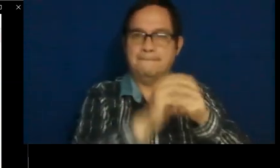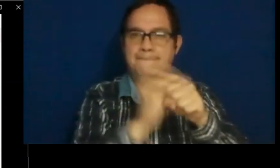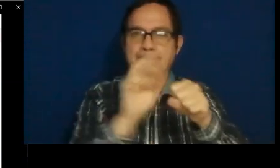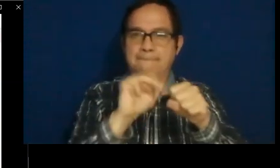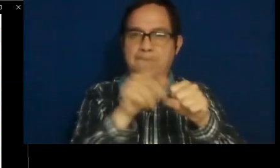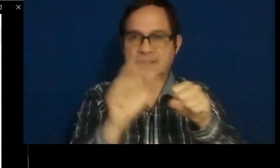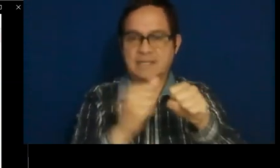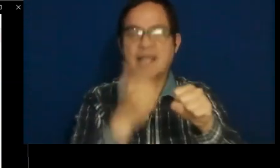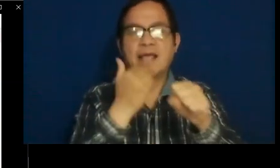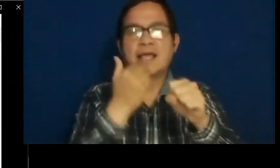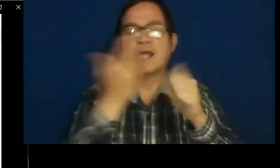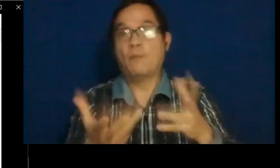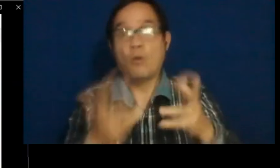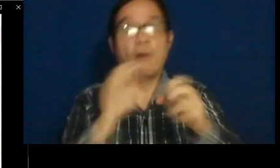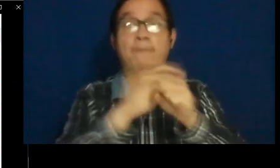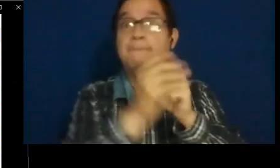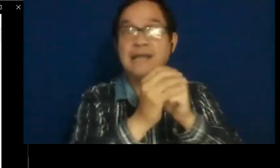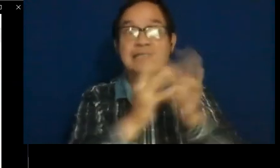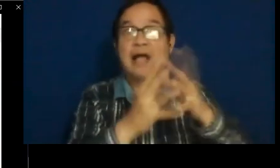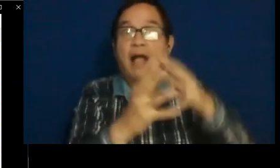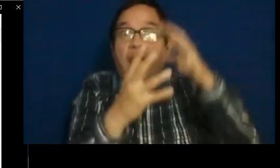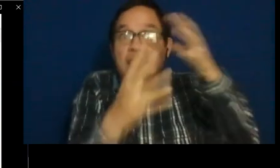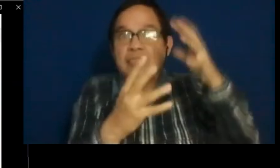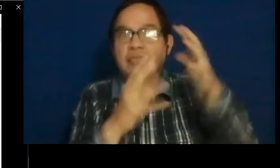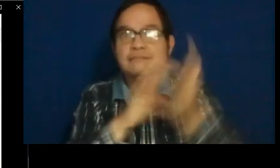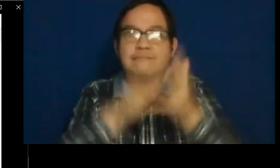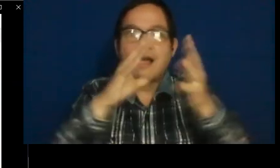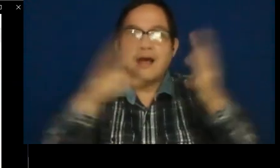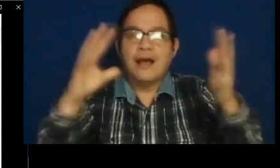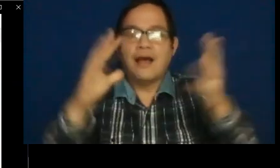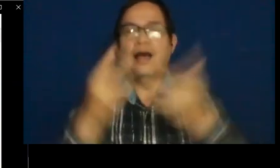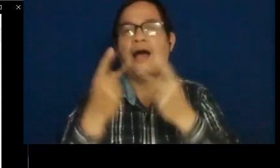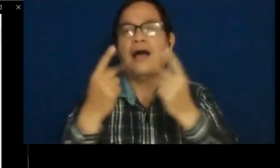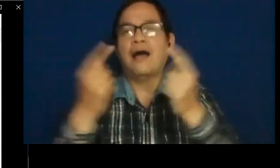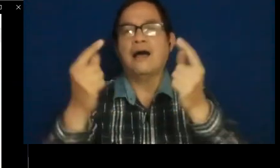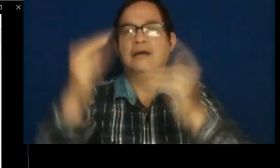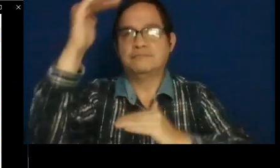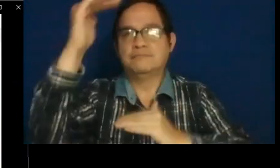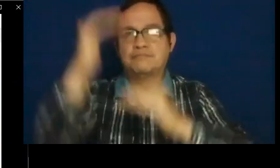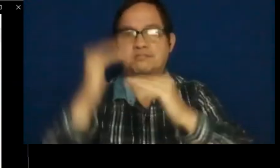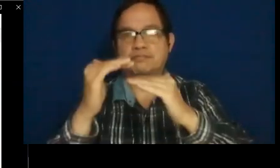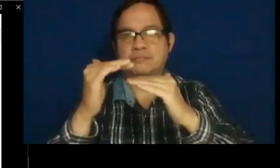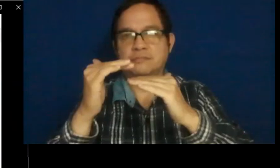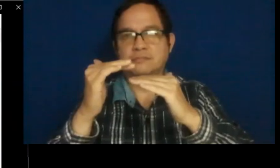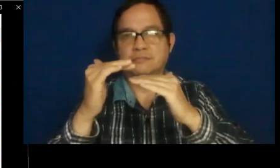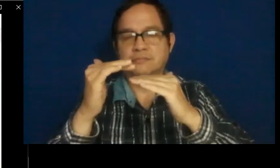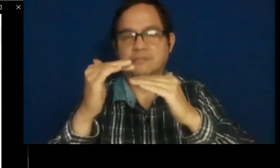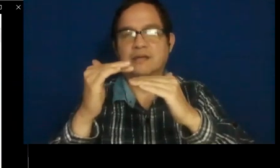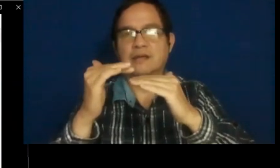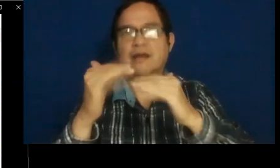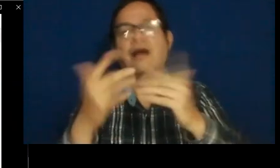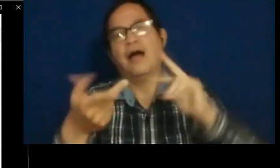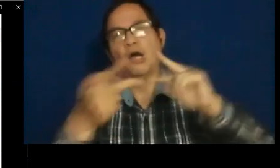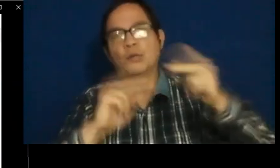que si la masa aumenta, mi aceleración disminuye. Entonces, mientras que la una sube, la otra baja.